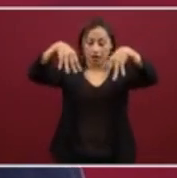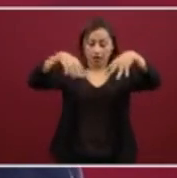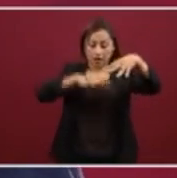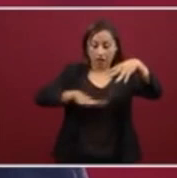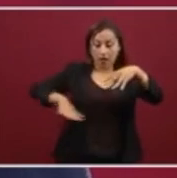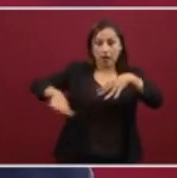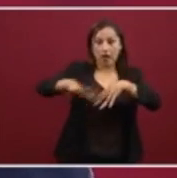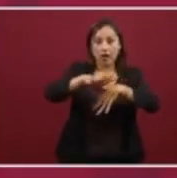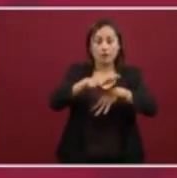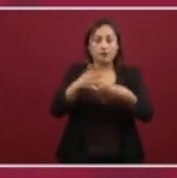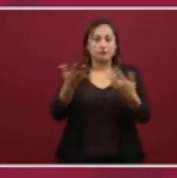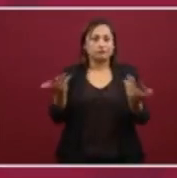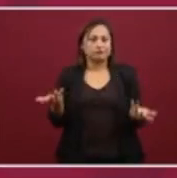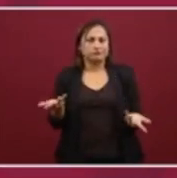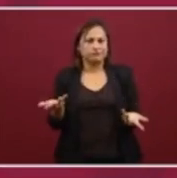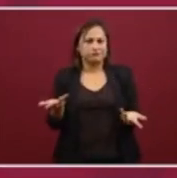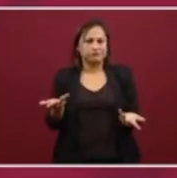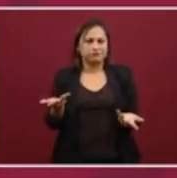empezando por el presidente,